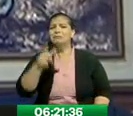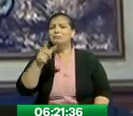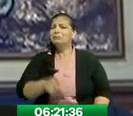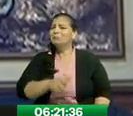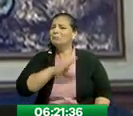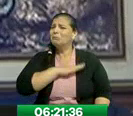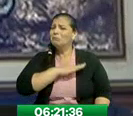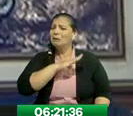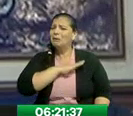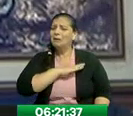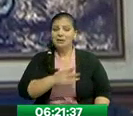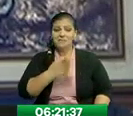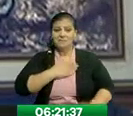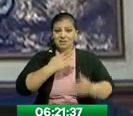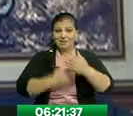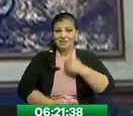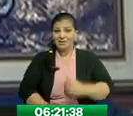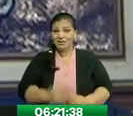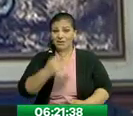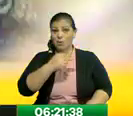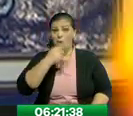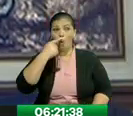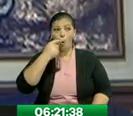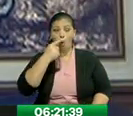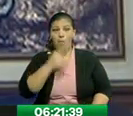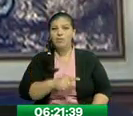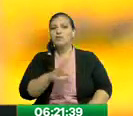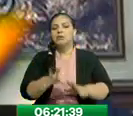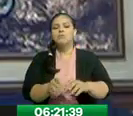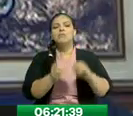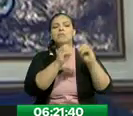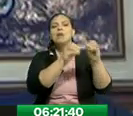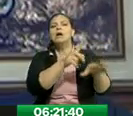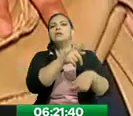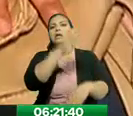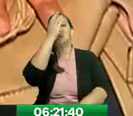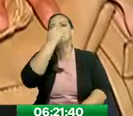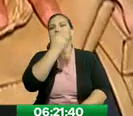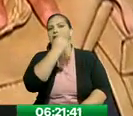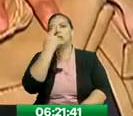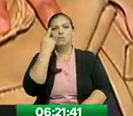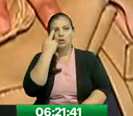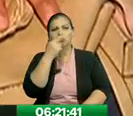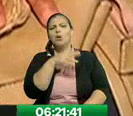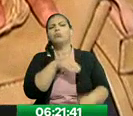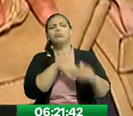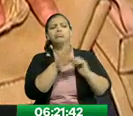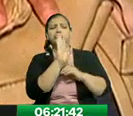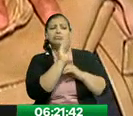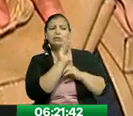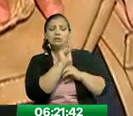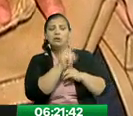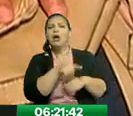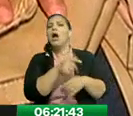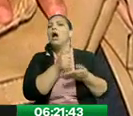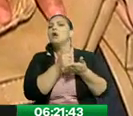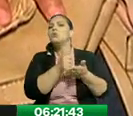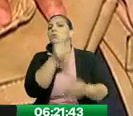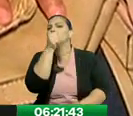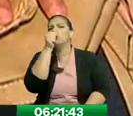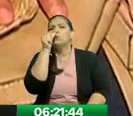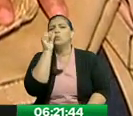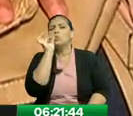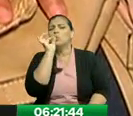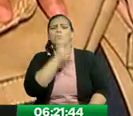de cuidarme lo hizo matármelo. El llanto inconsolable de una madre que sabe que no volverá a ver a su hijo nunca más. Una sentencia